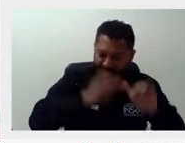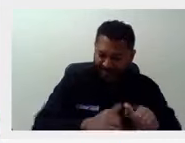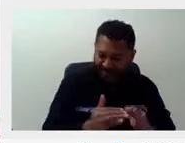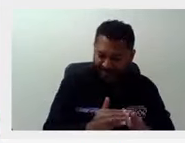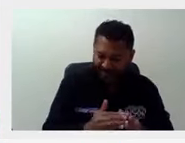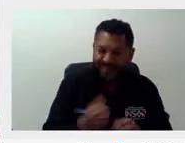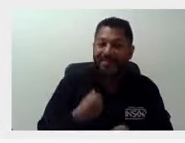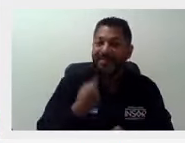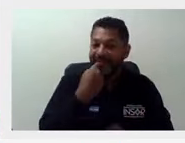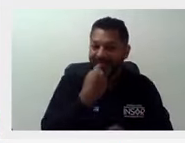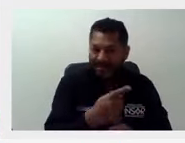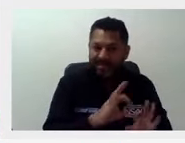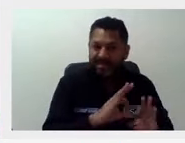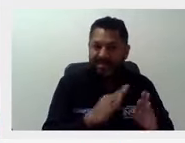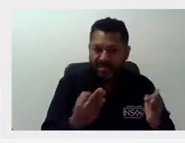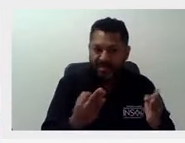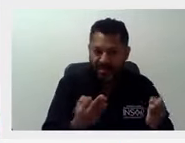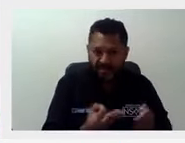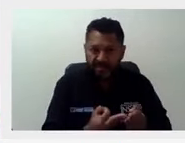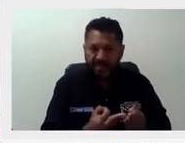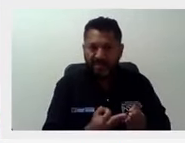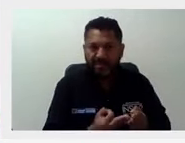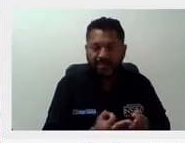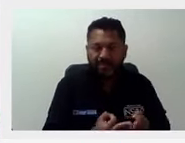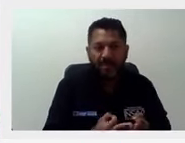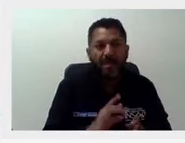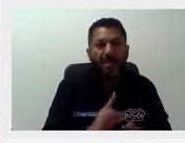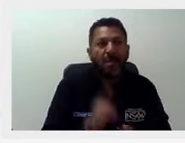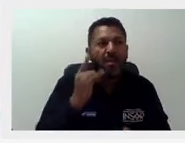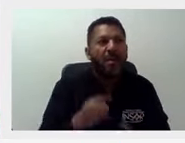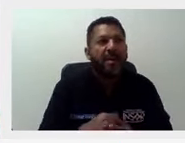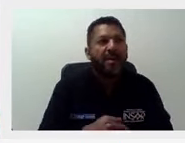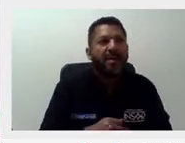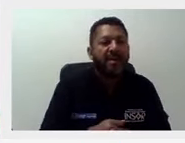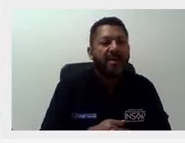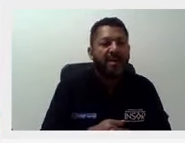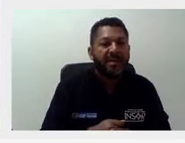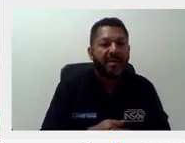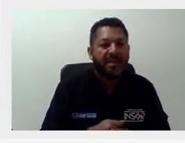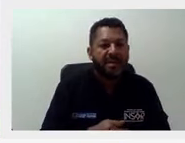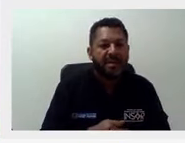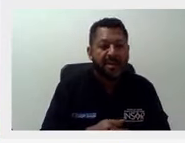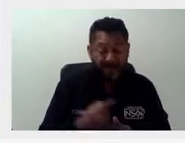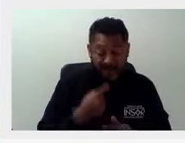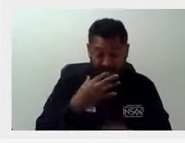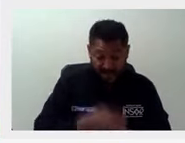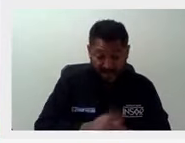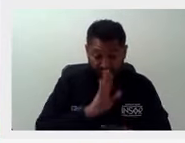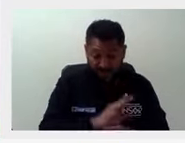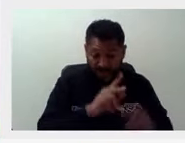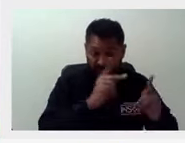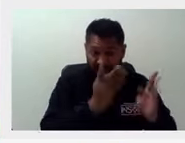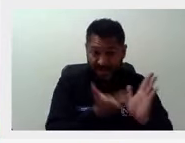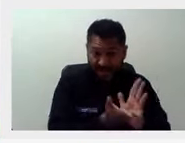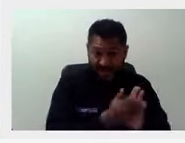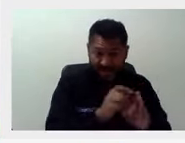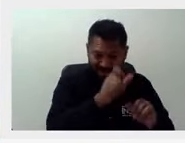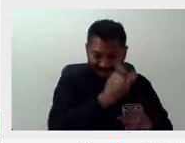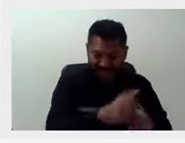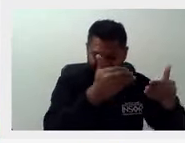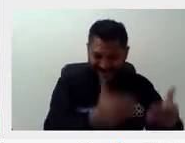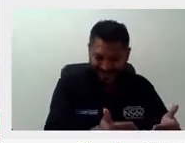familias, de que encuentren como, y esto pasa, no lo digo solo con los chicos con discapacidad, sino con y